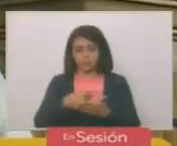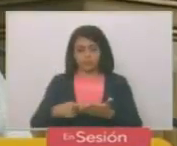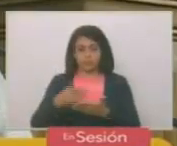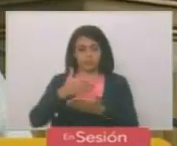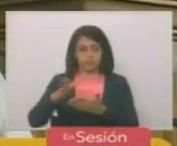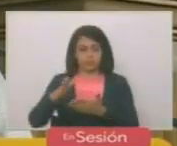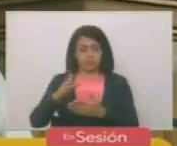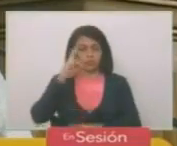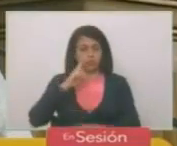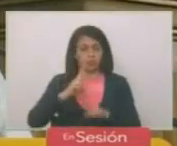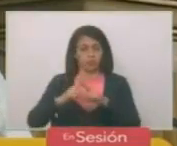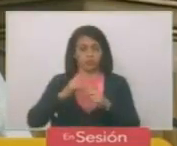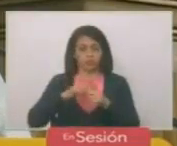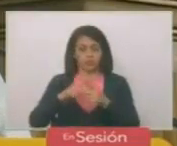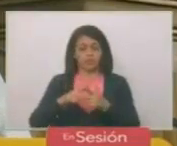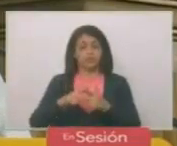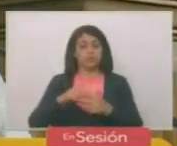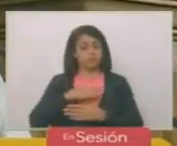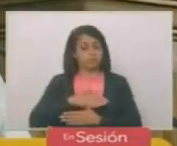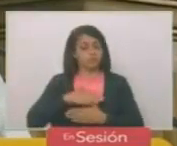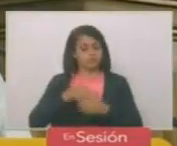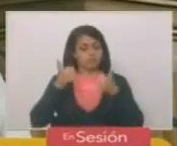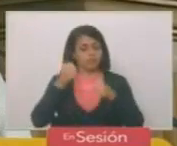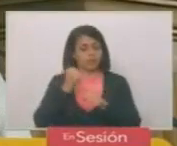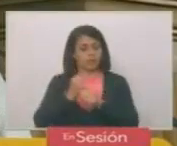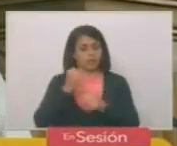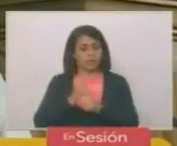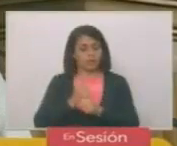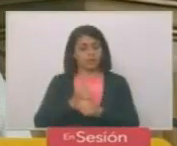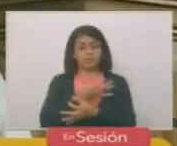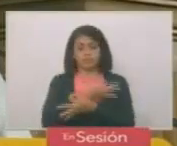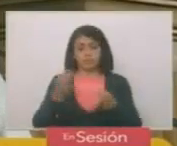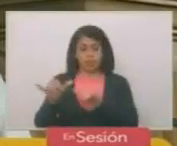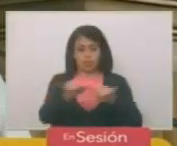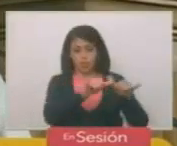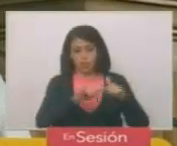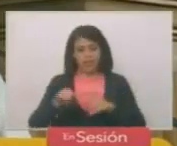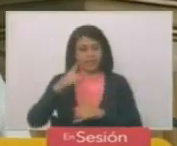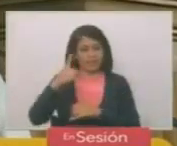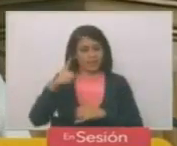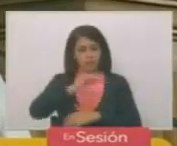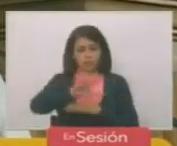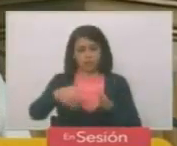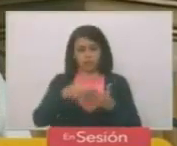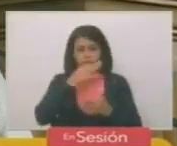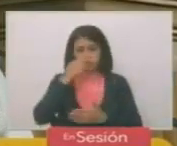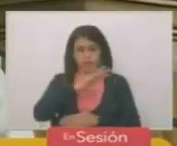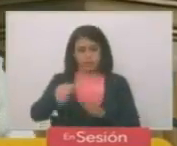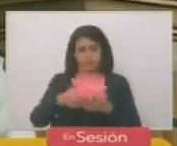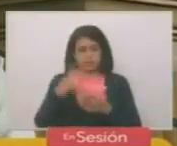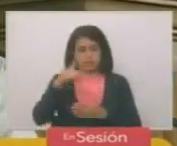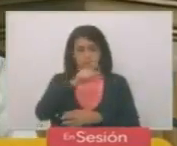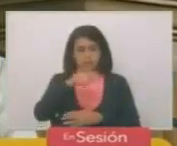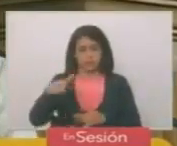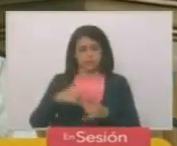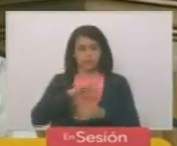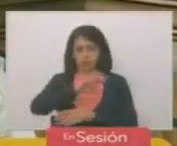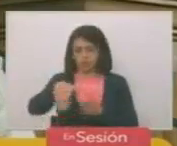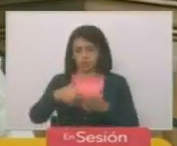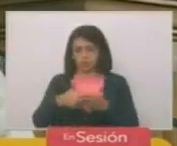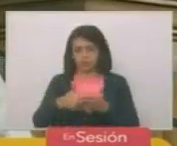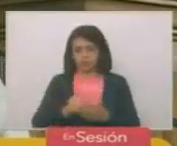el reconocimiento, goce o ejercicio en condiciones de igualdad de los derechos, garantías y deberes de las personas. Es todo,